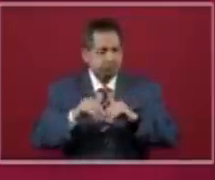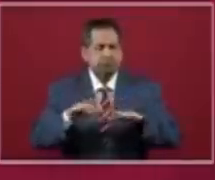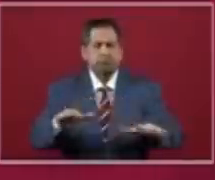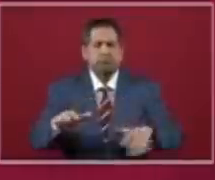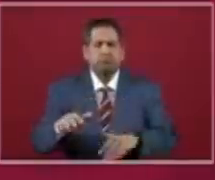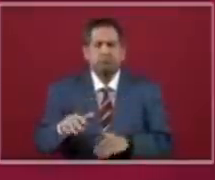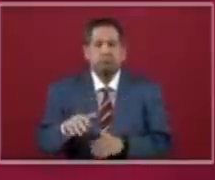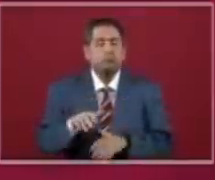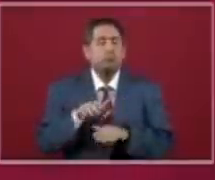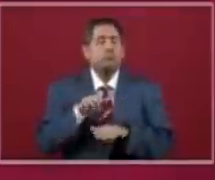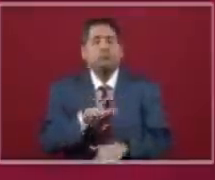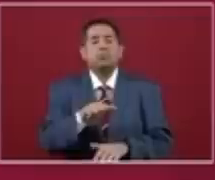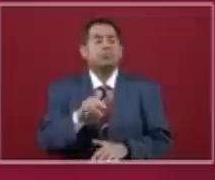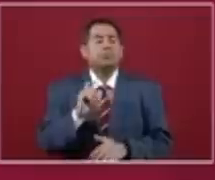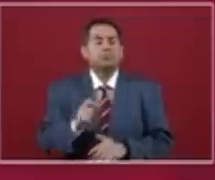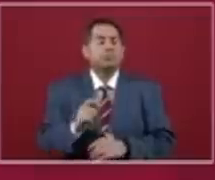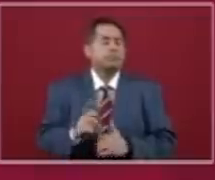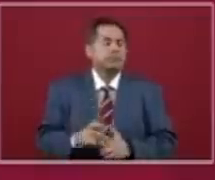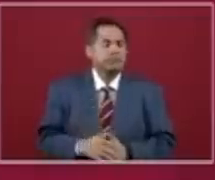sobre